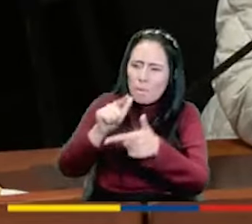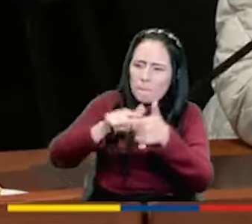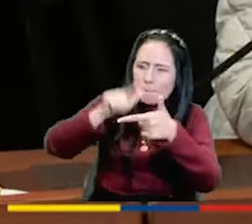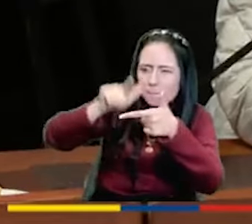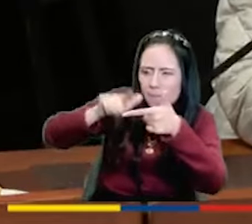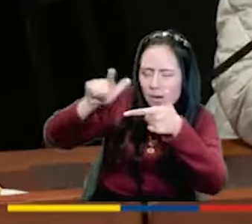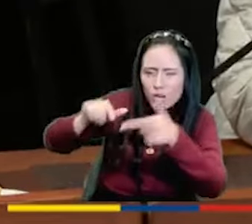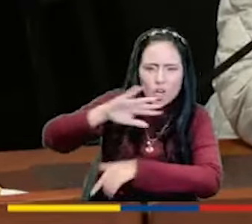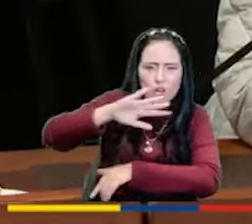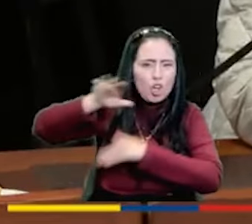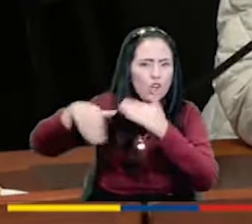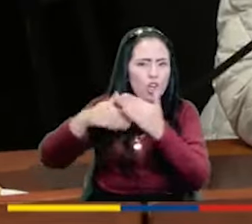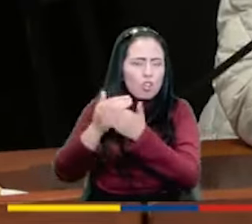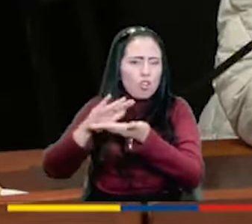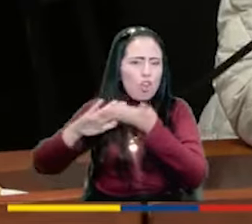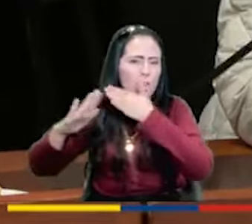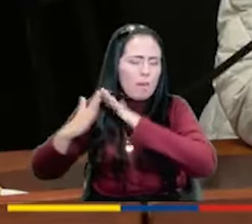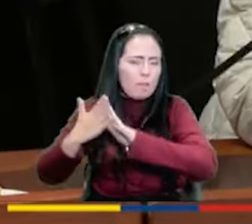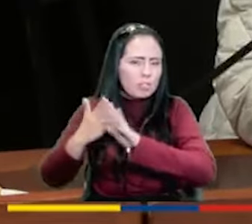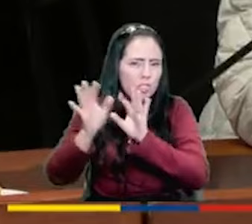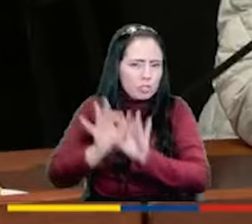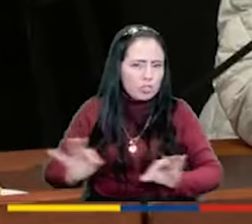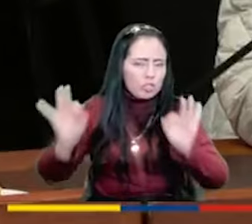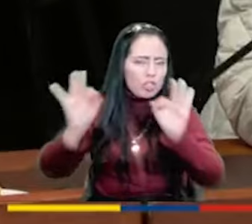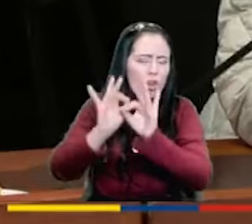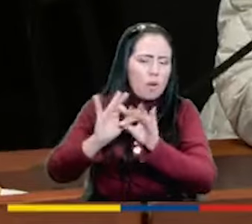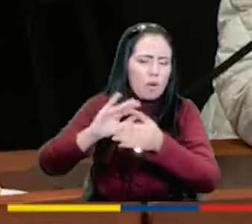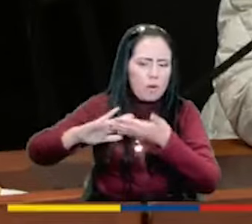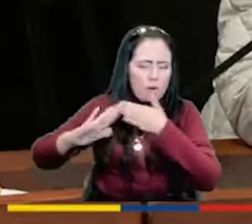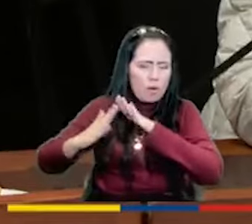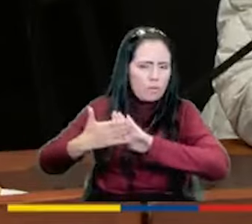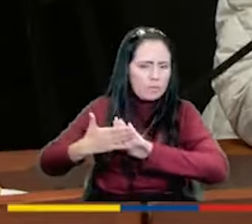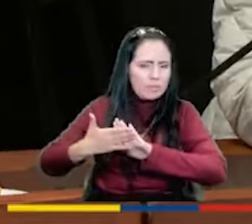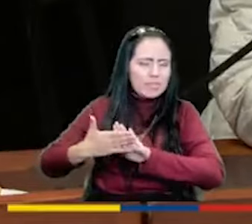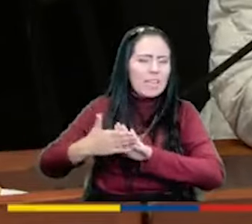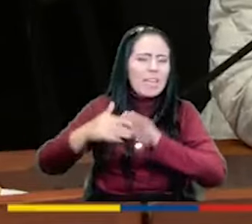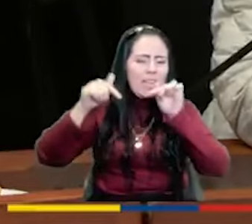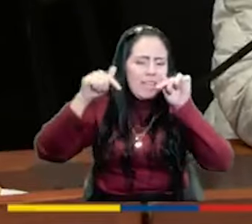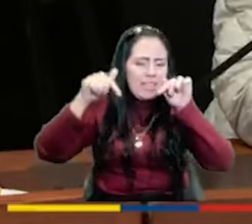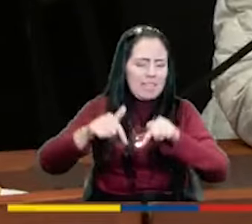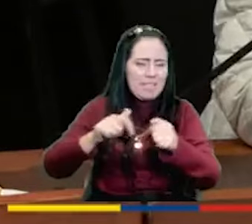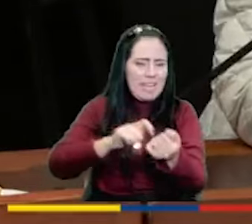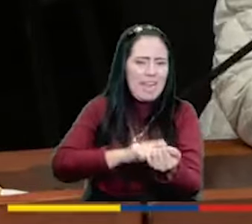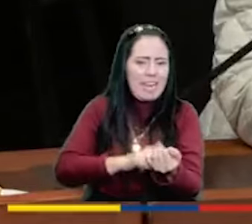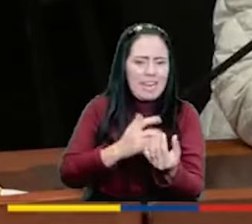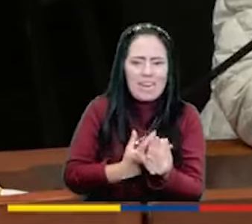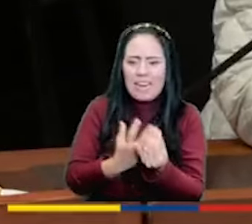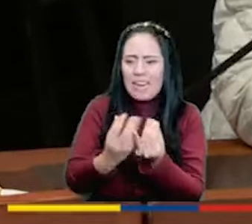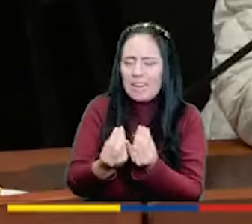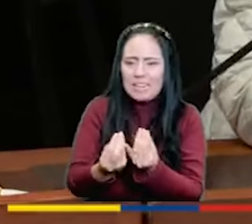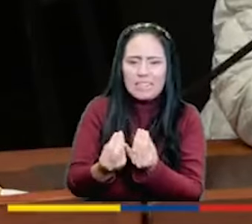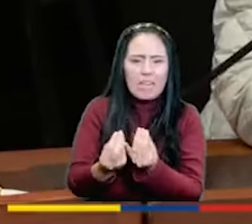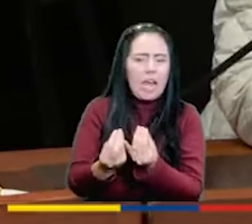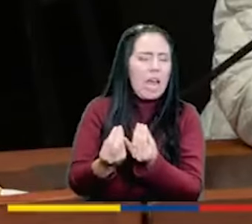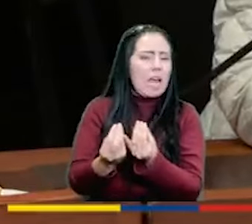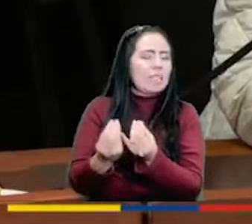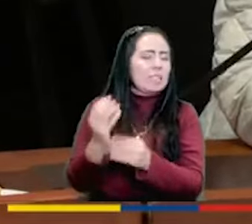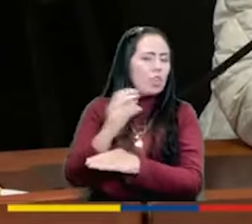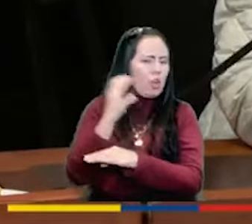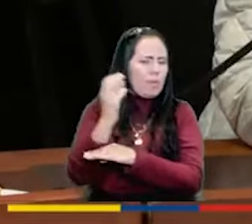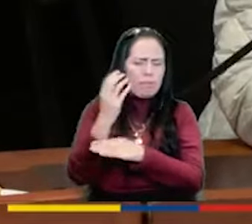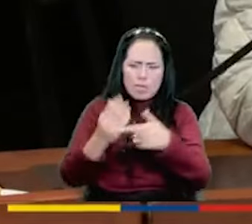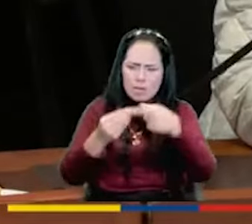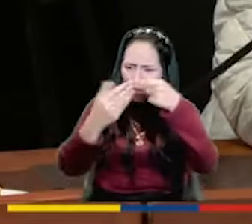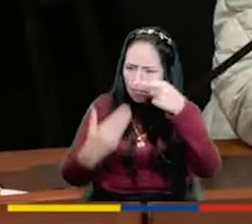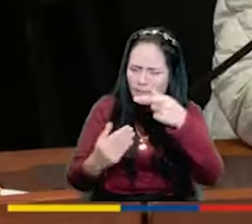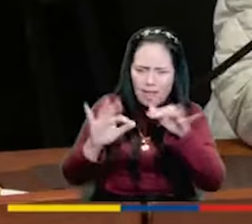de toda la población, pero sobre todo de la población étnica de este país no se encuentran muchos datos. Y eso también en